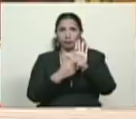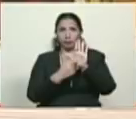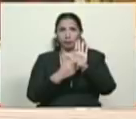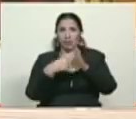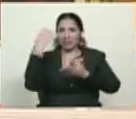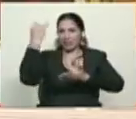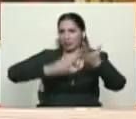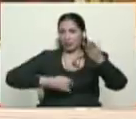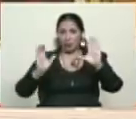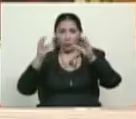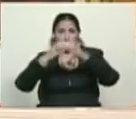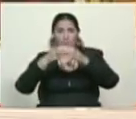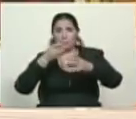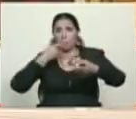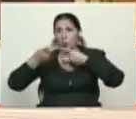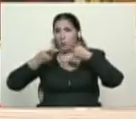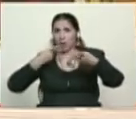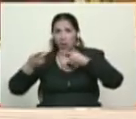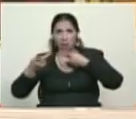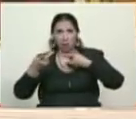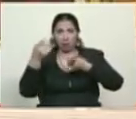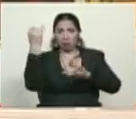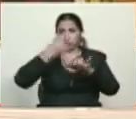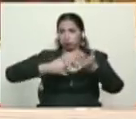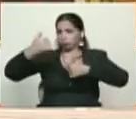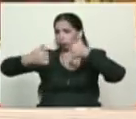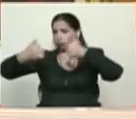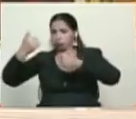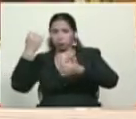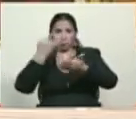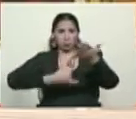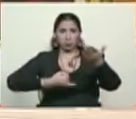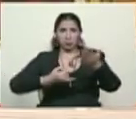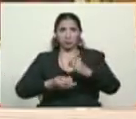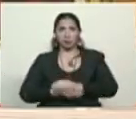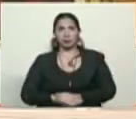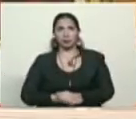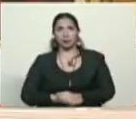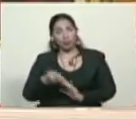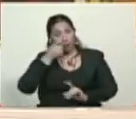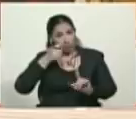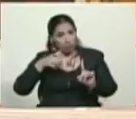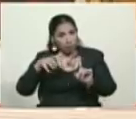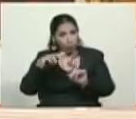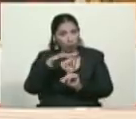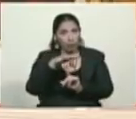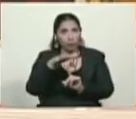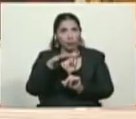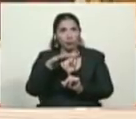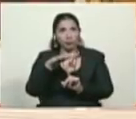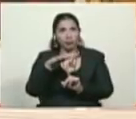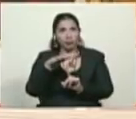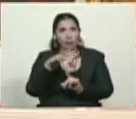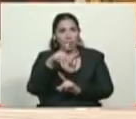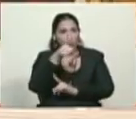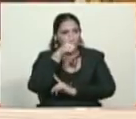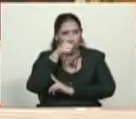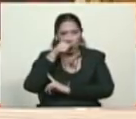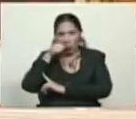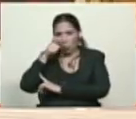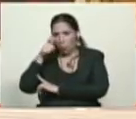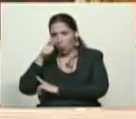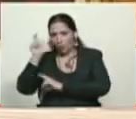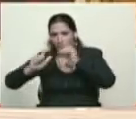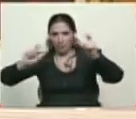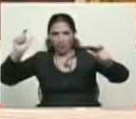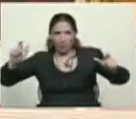los partidos políticos, se inscribieron los candidatos y el pueblo, con los observadores internacionales,